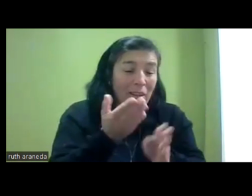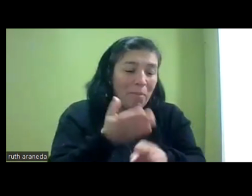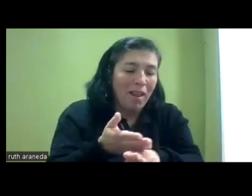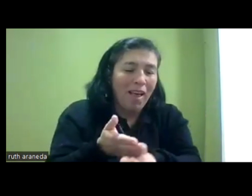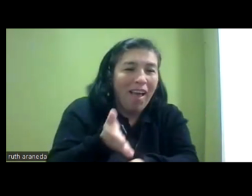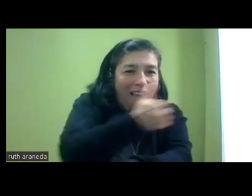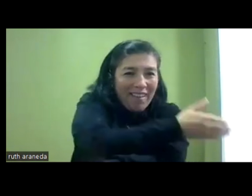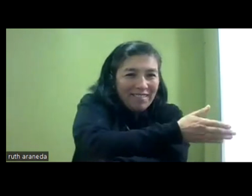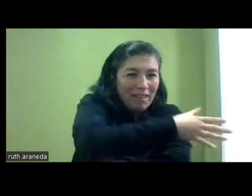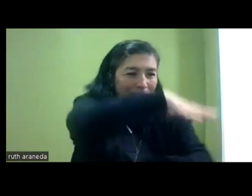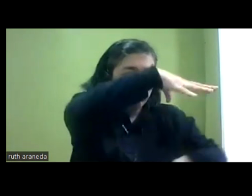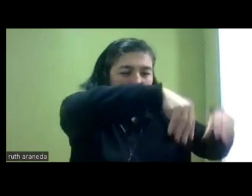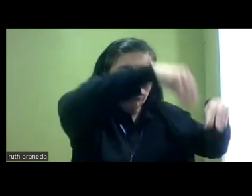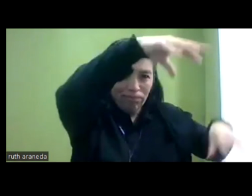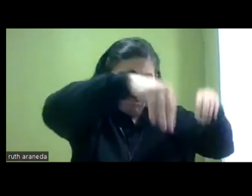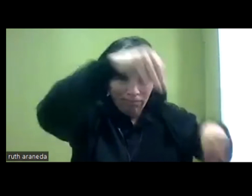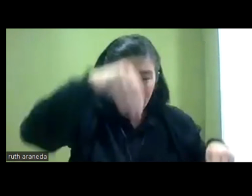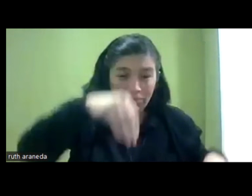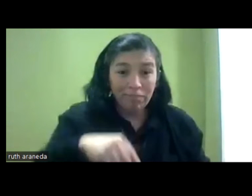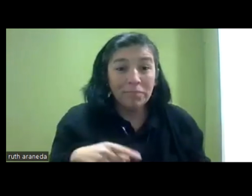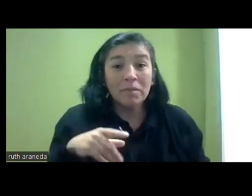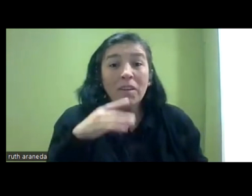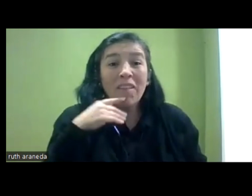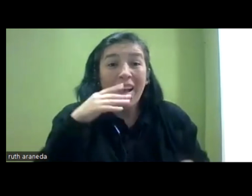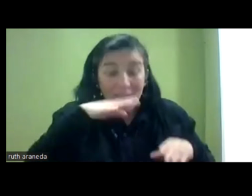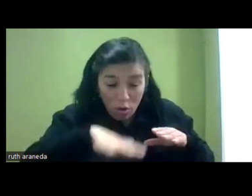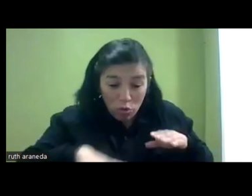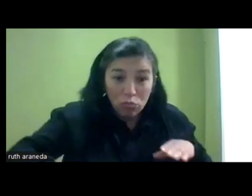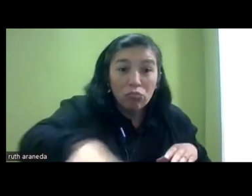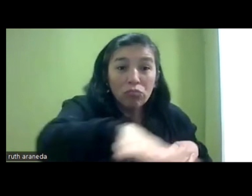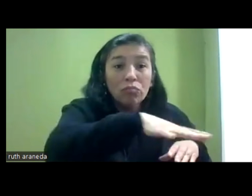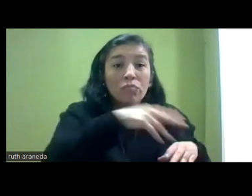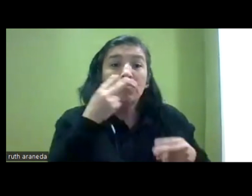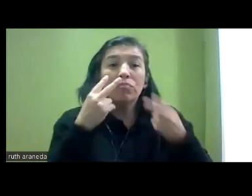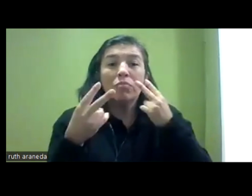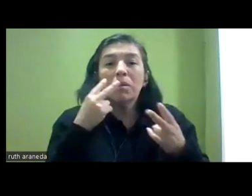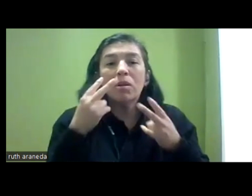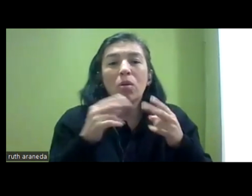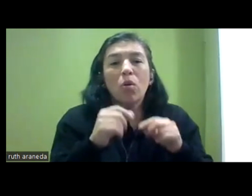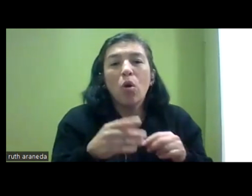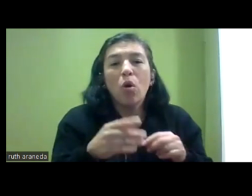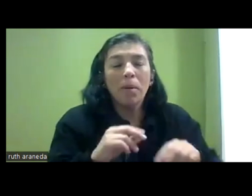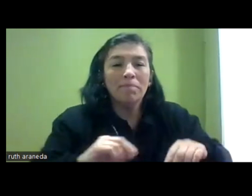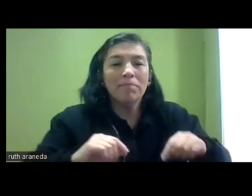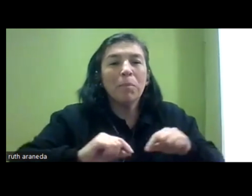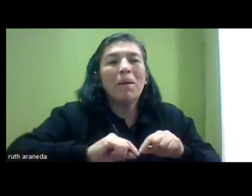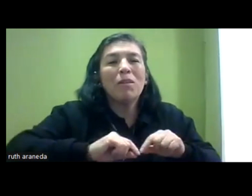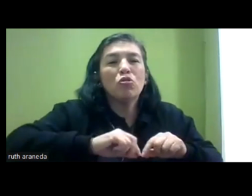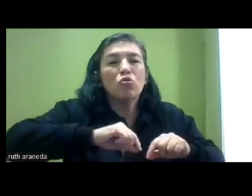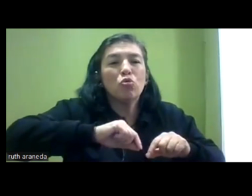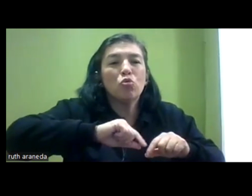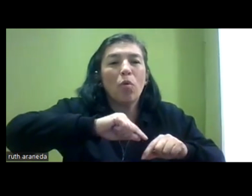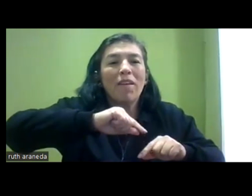la precordillera. Y aquí abajo podemos ver cómo va ascendiendo, ¿no? Cómo va